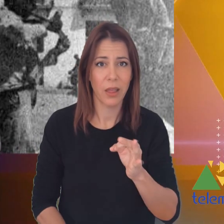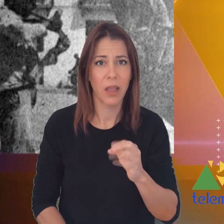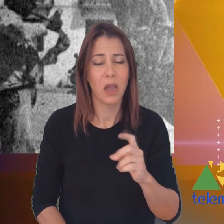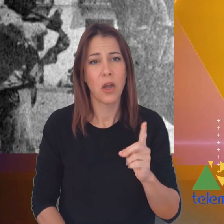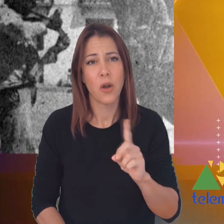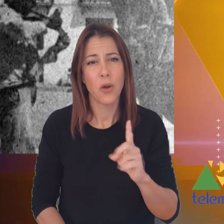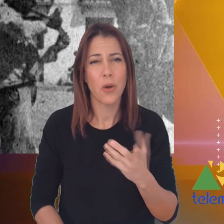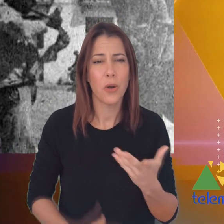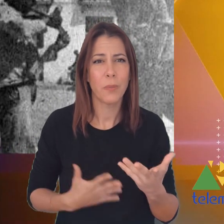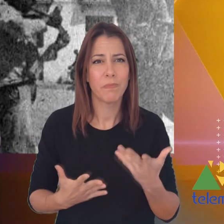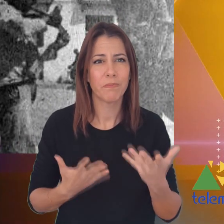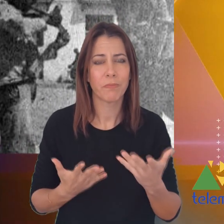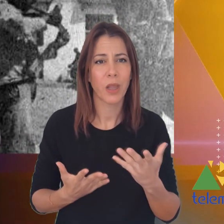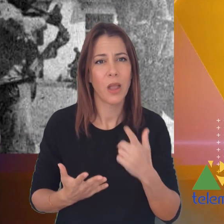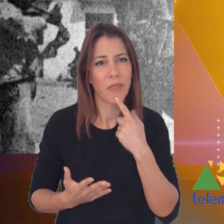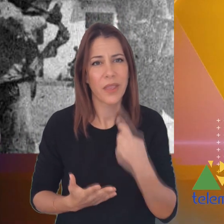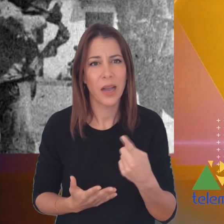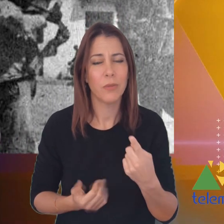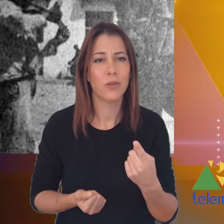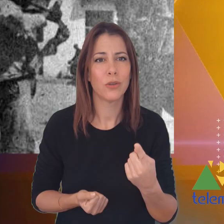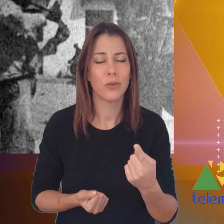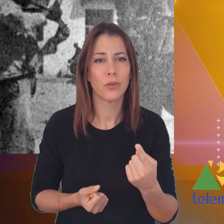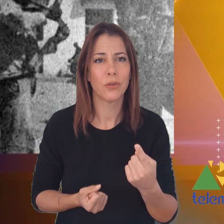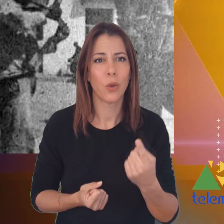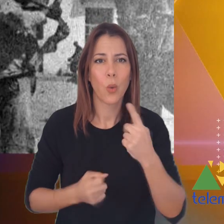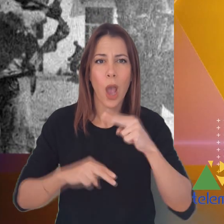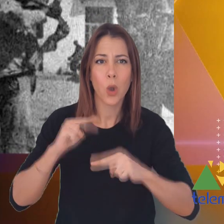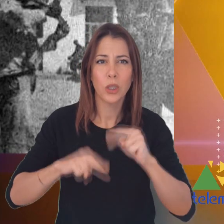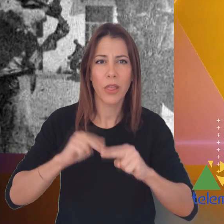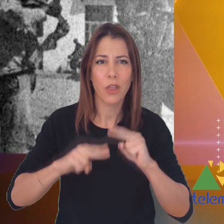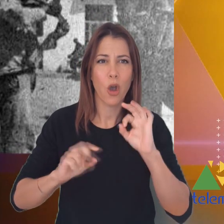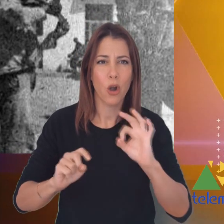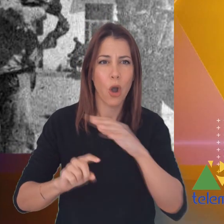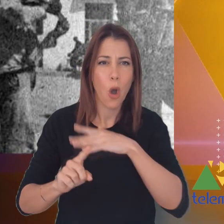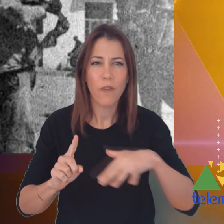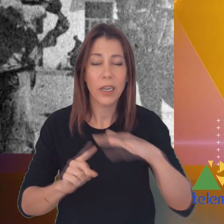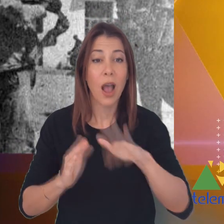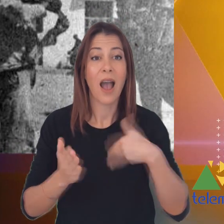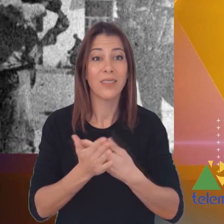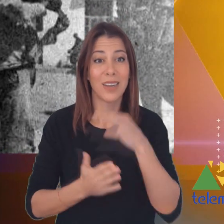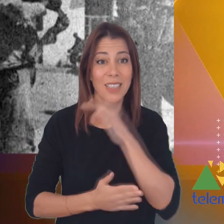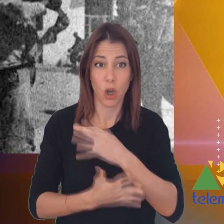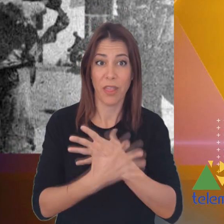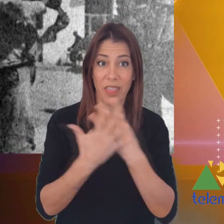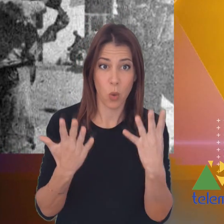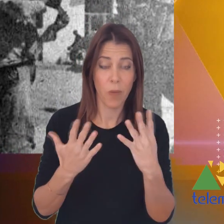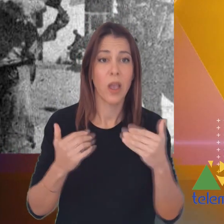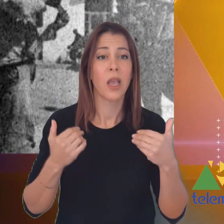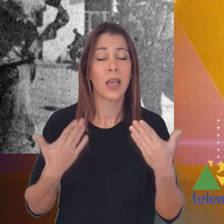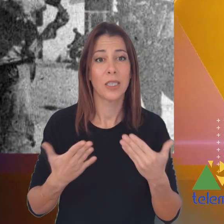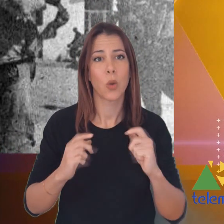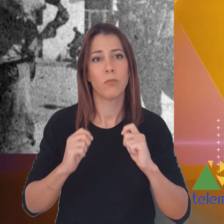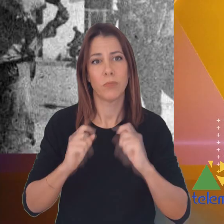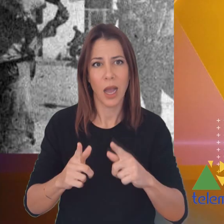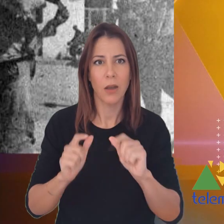debió tener, digamos, una construcción urbanística hasta el siglo XIX, que es cuando se le da